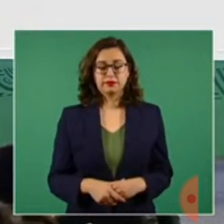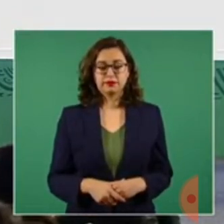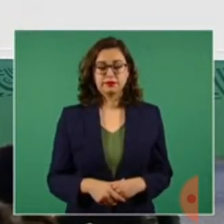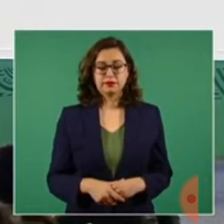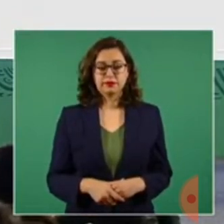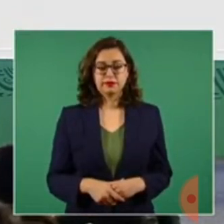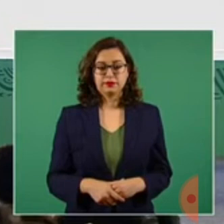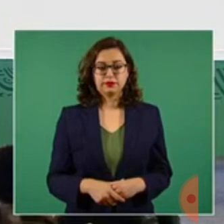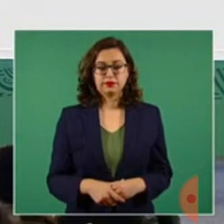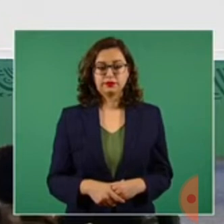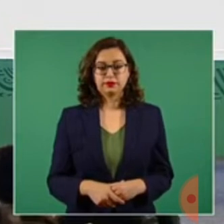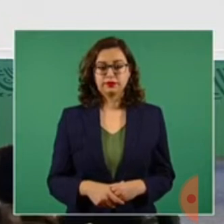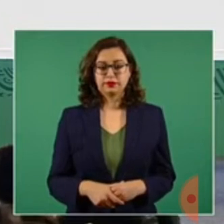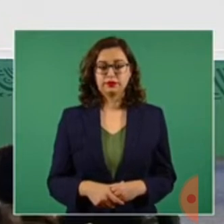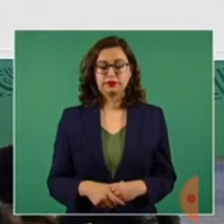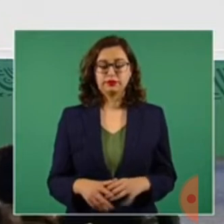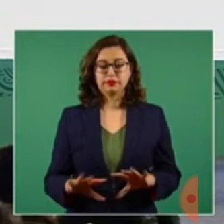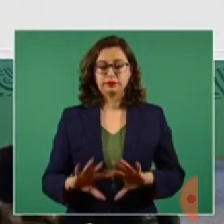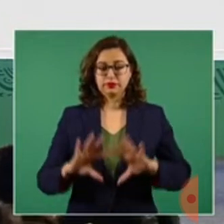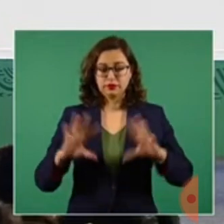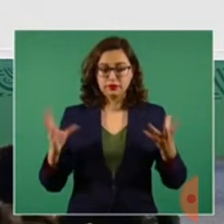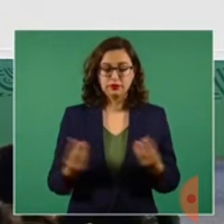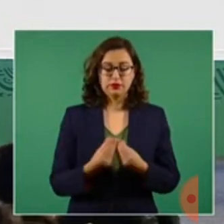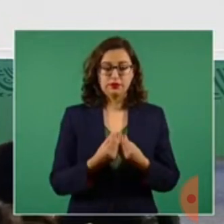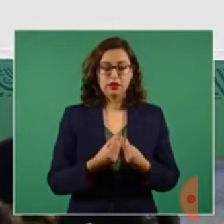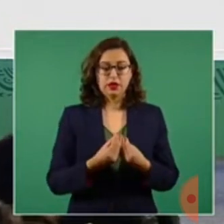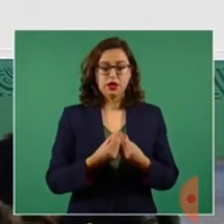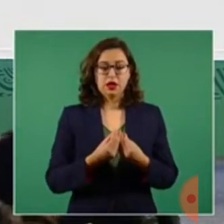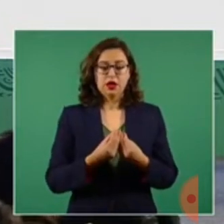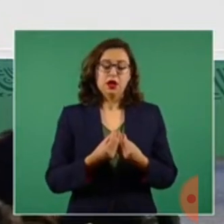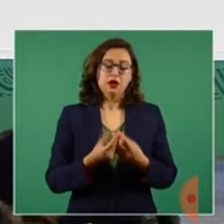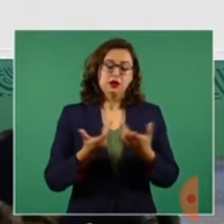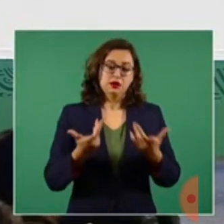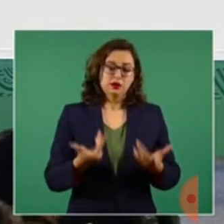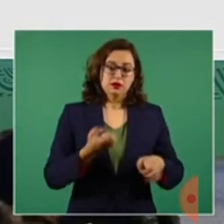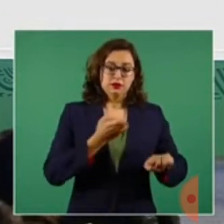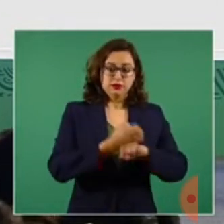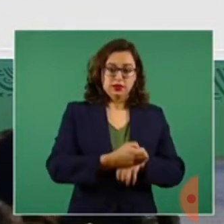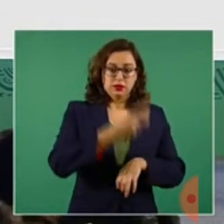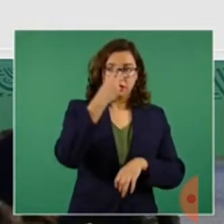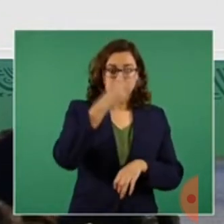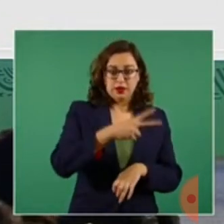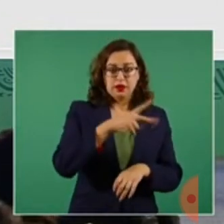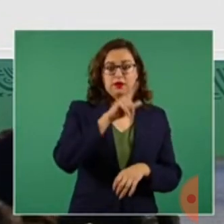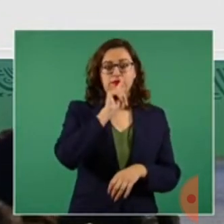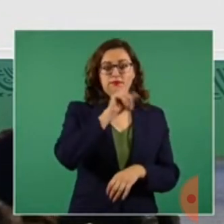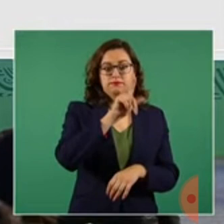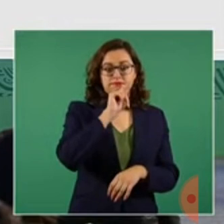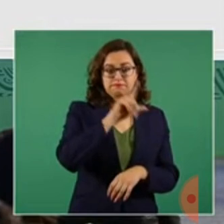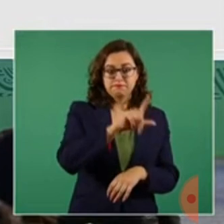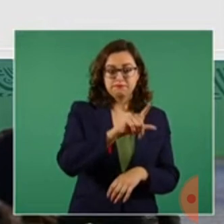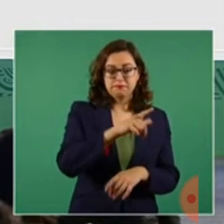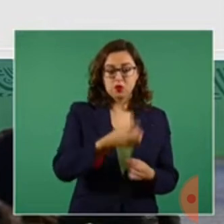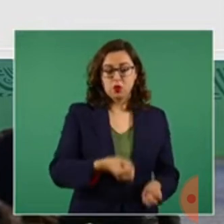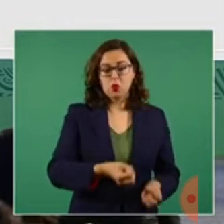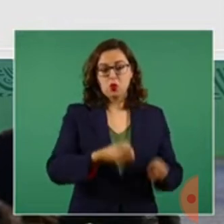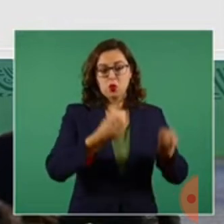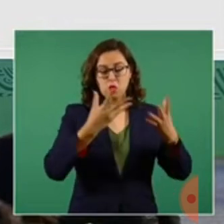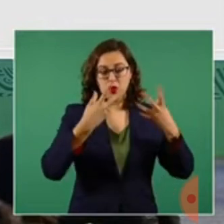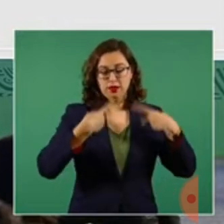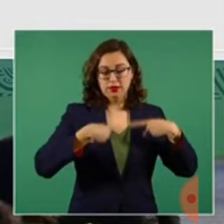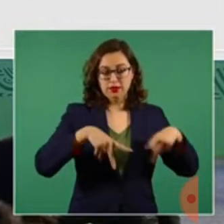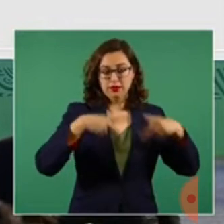esto más o menos equivale al total de la población del Estado de México o de entidades como Jalisco y Veracruz juntas, si lo queremos